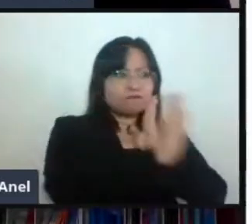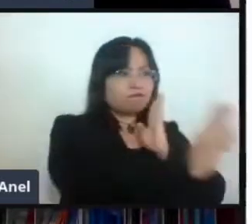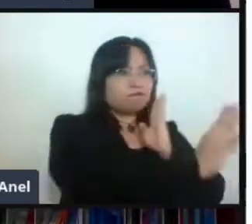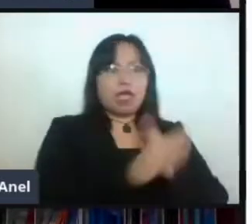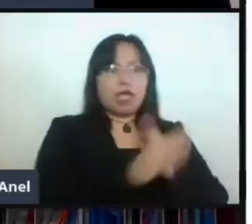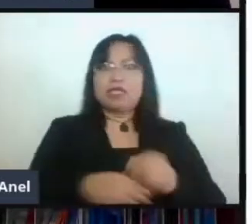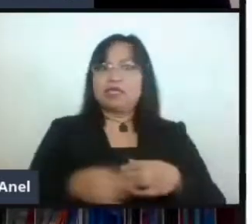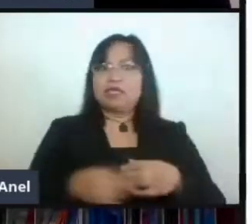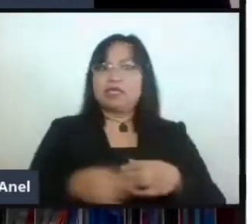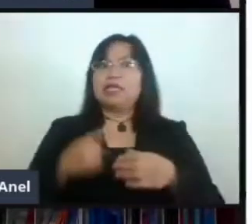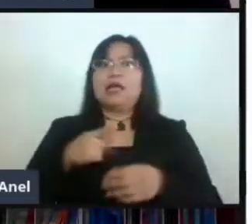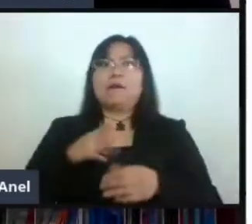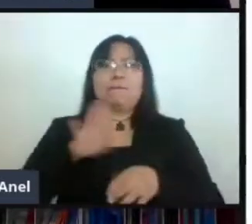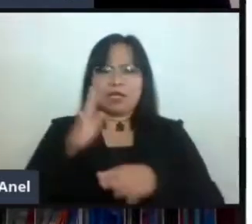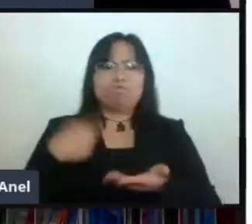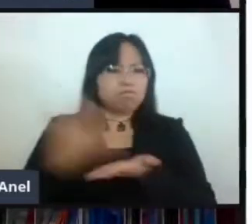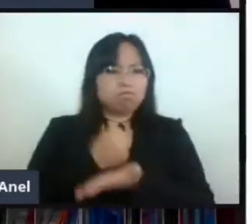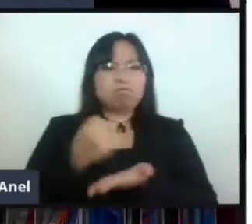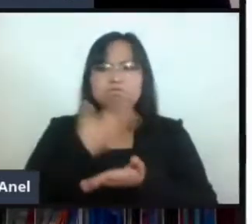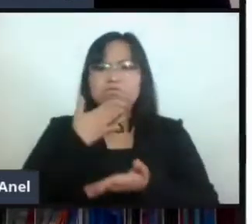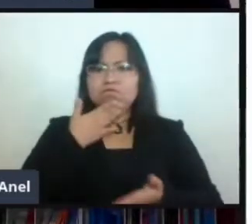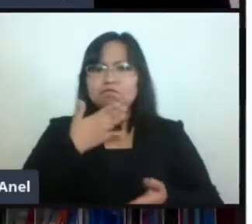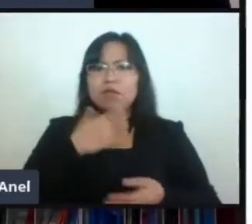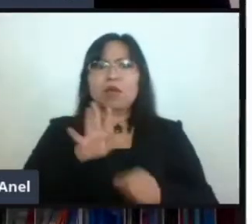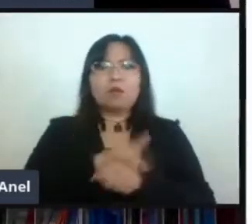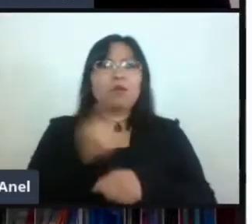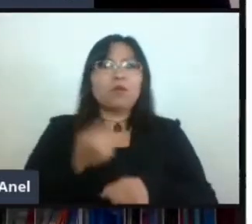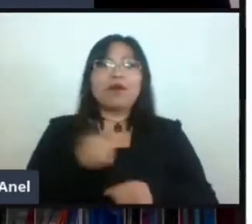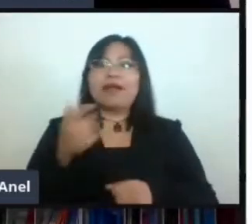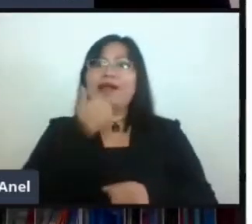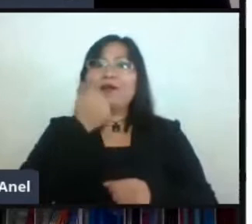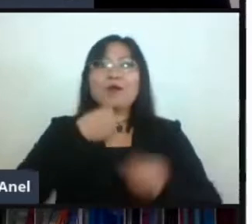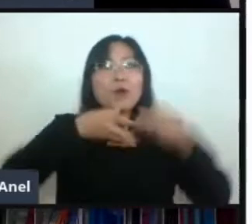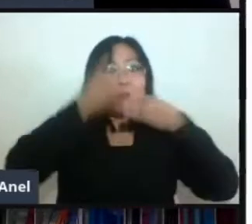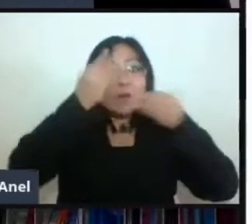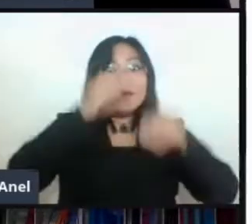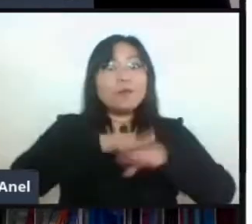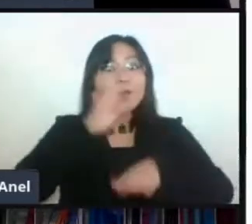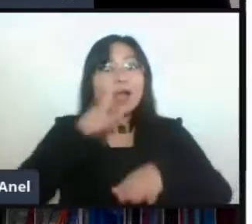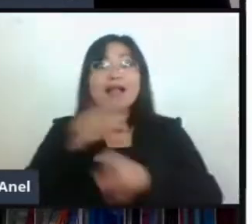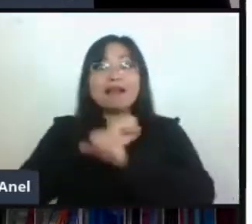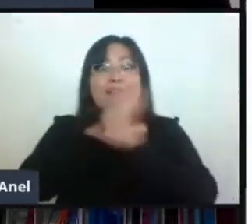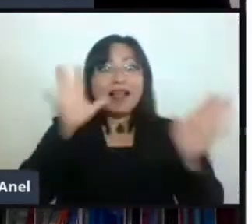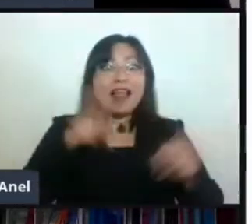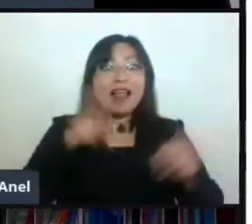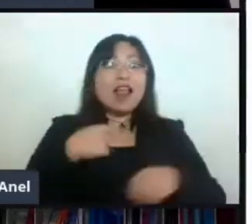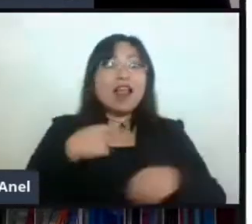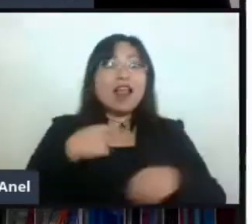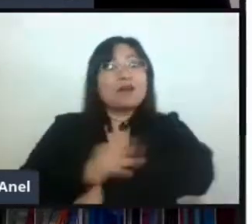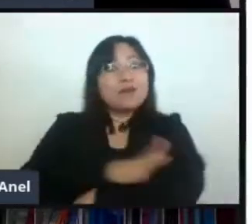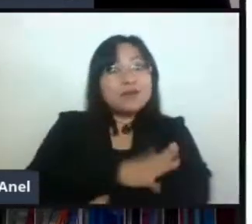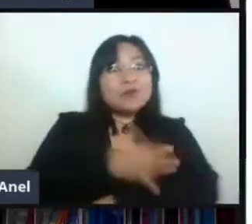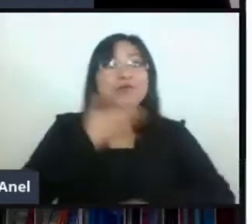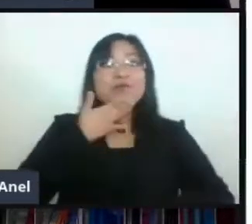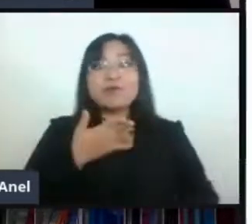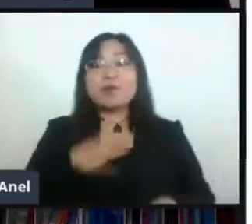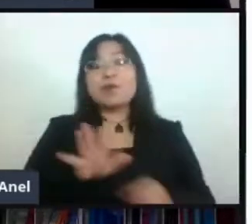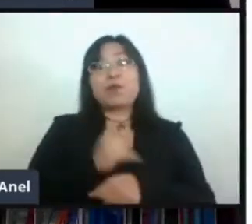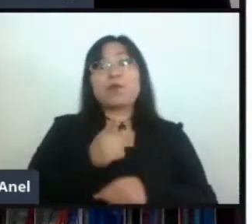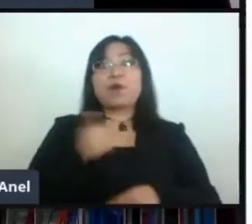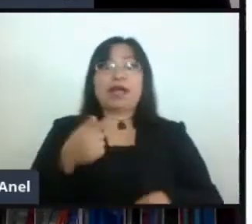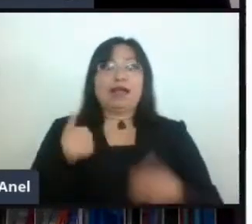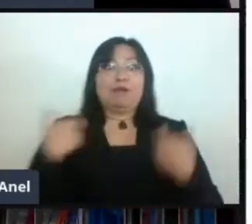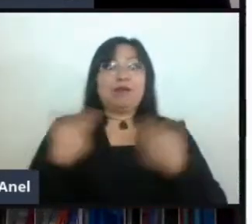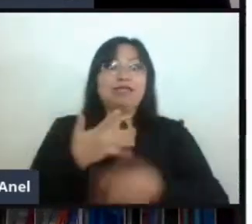muchísimo la certeza y contribuye a la salud socioemocional tan importante en este